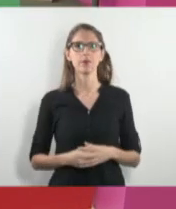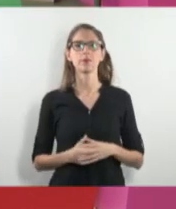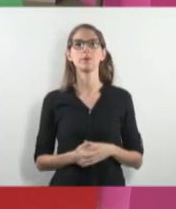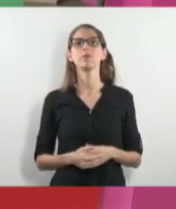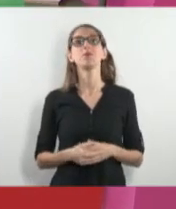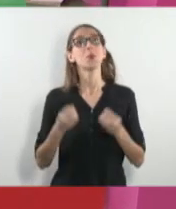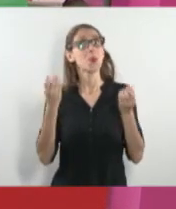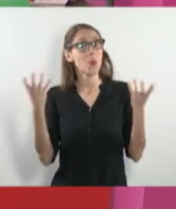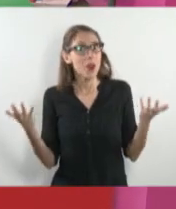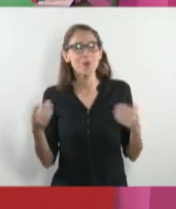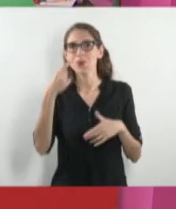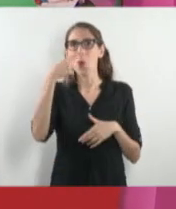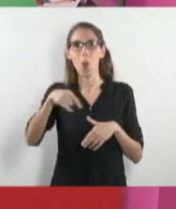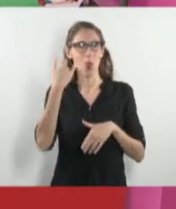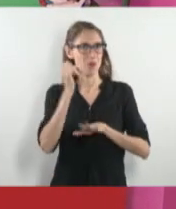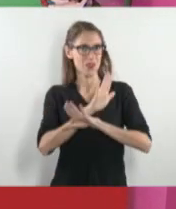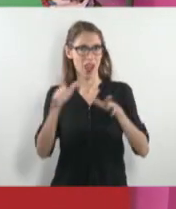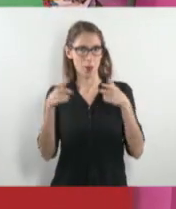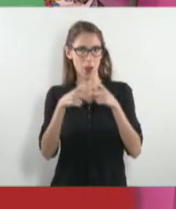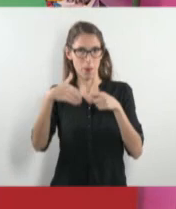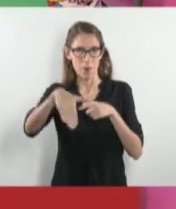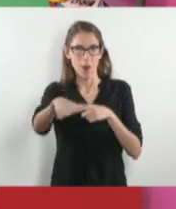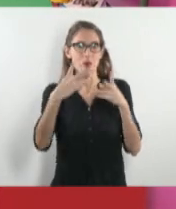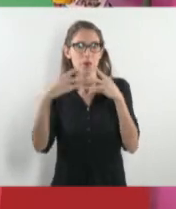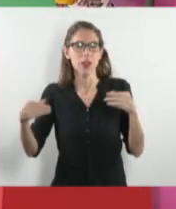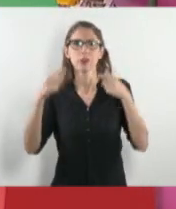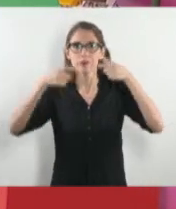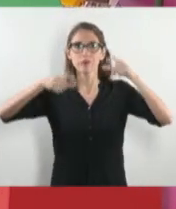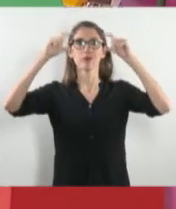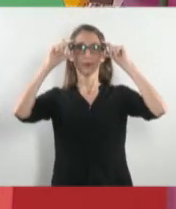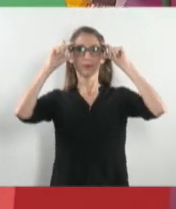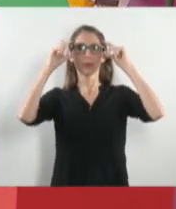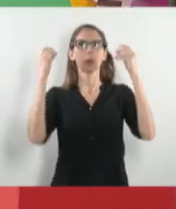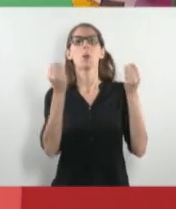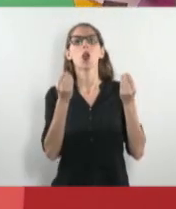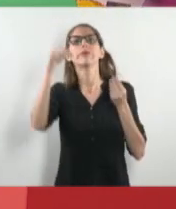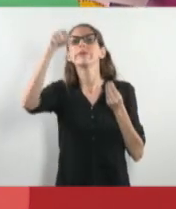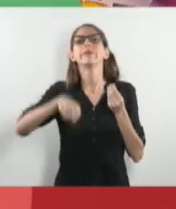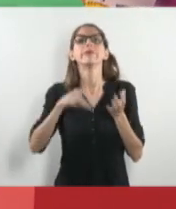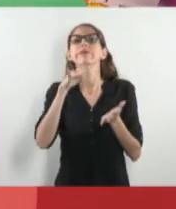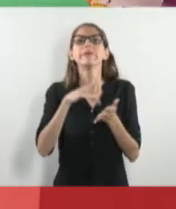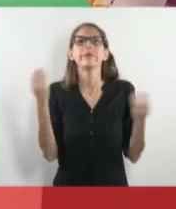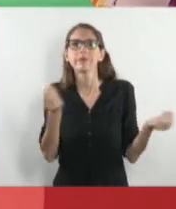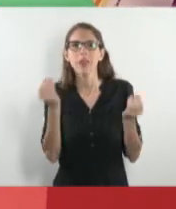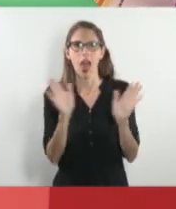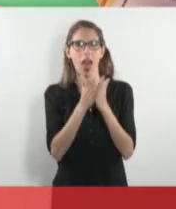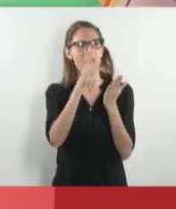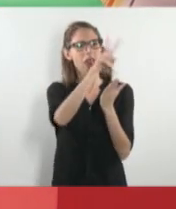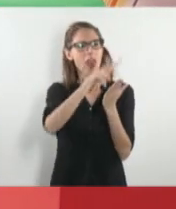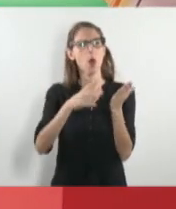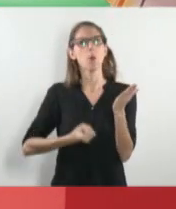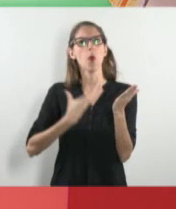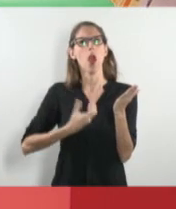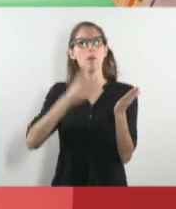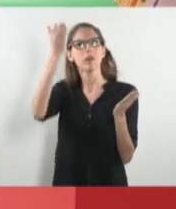Bien, última parte del programa. Me puse los anteojos porque vamos a leer unos poemas de Alejandra